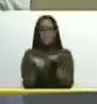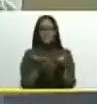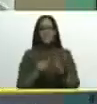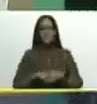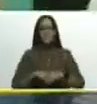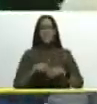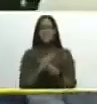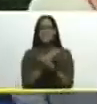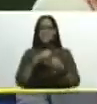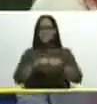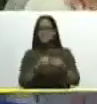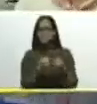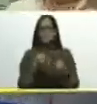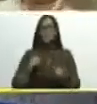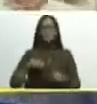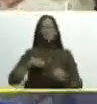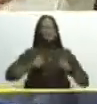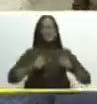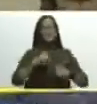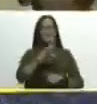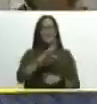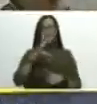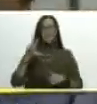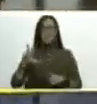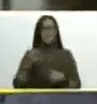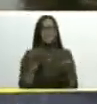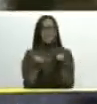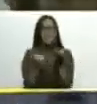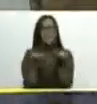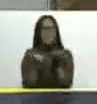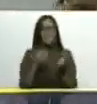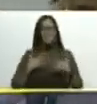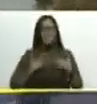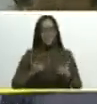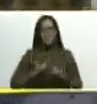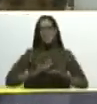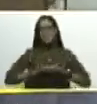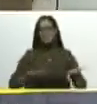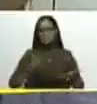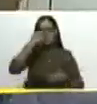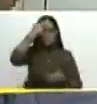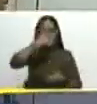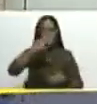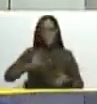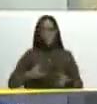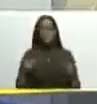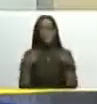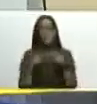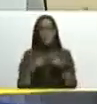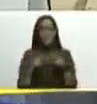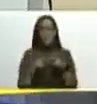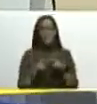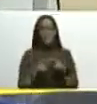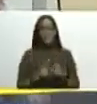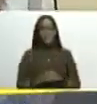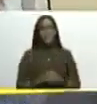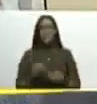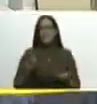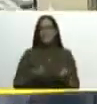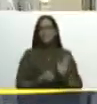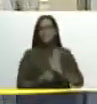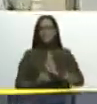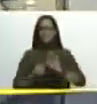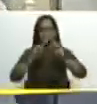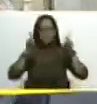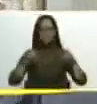23 servicios de salud dispuestos para el pueblo. Aquí con un equipo que la imagenología te la digitalice, lo